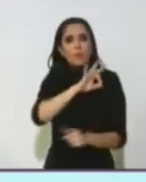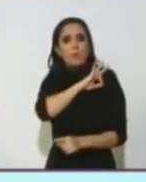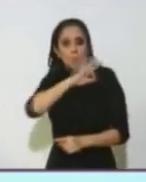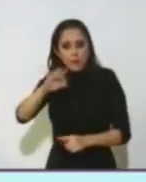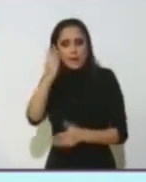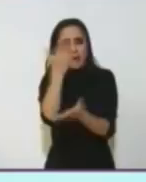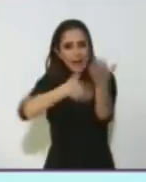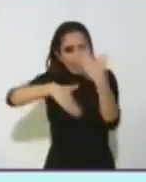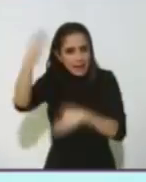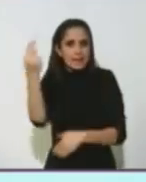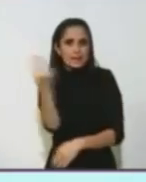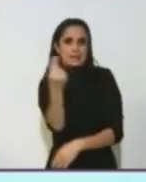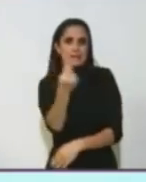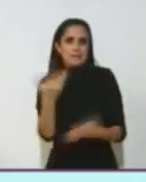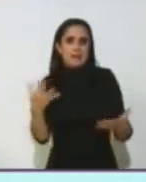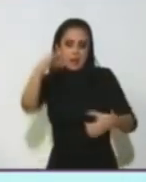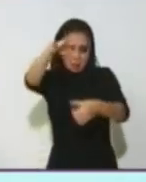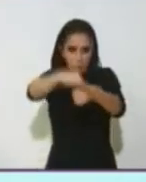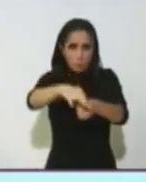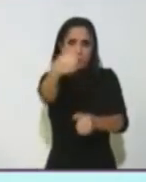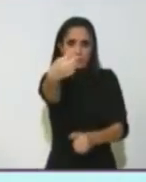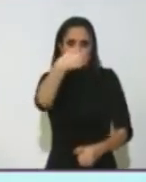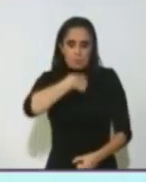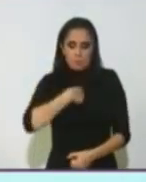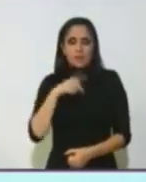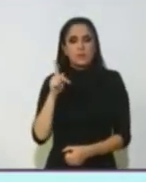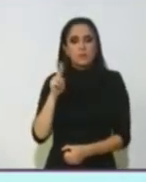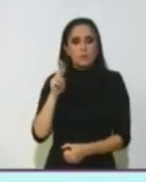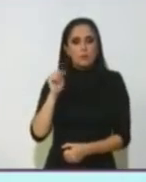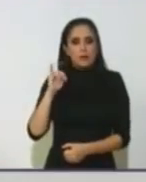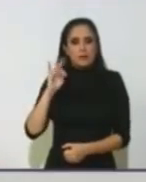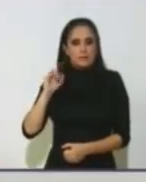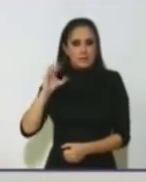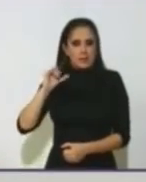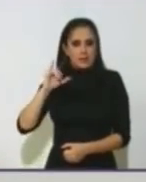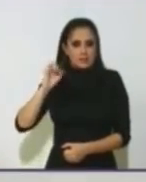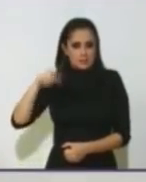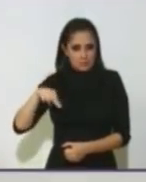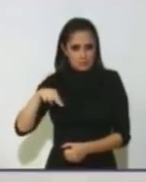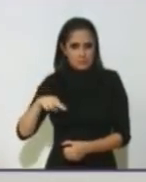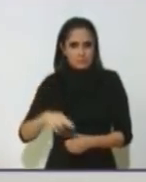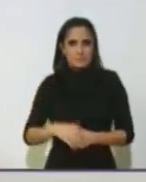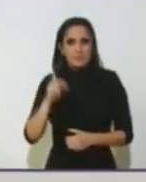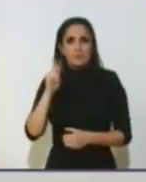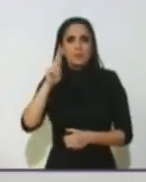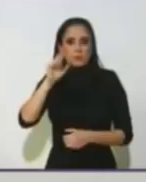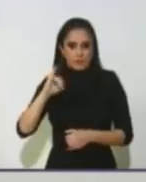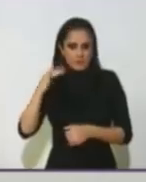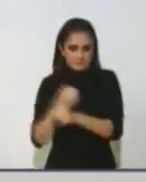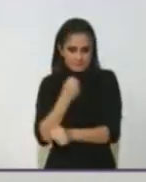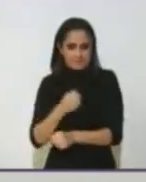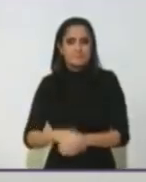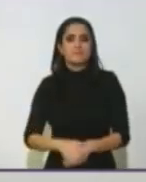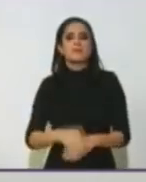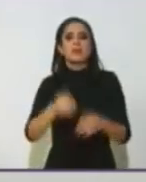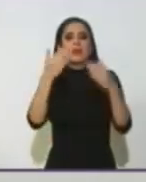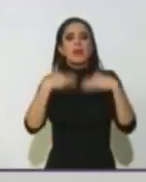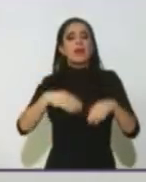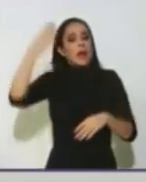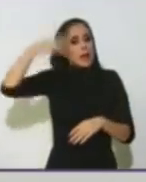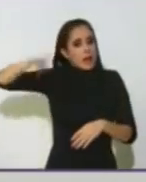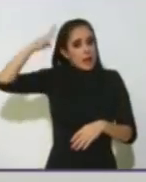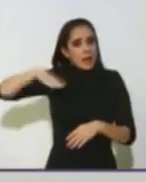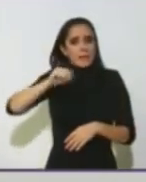exitosos vota por mí purificación carpinteyro gracias candidata turno de alejandra barrales ella es